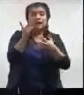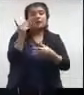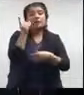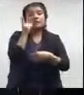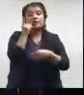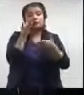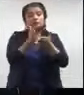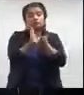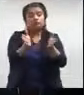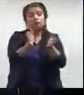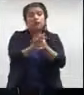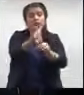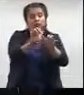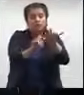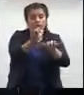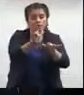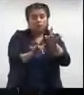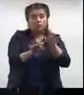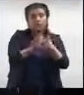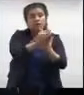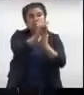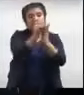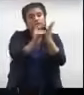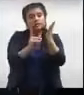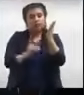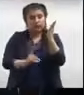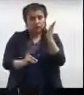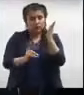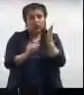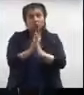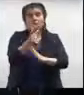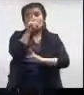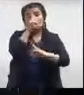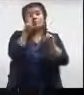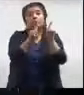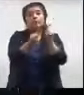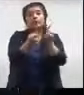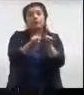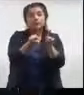de redacción y artes gráficas, así como de